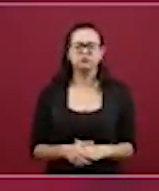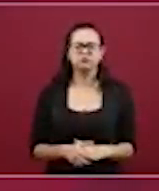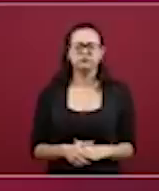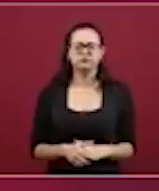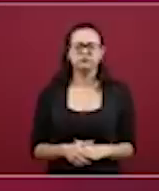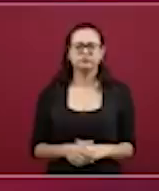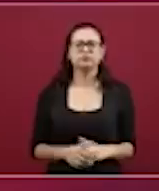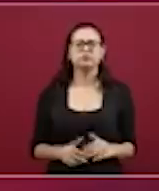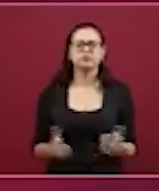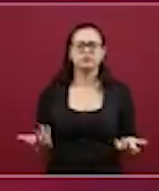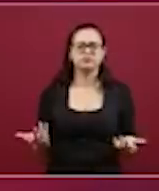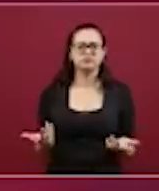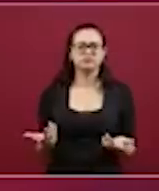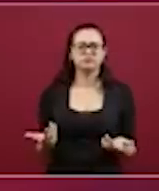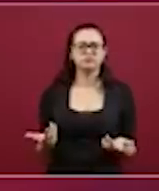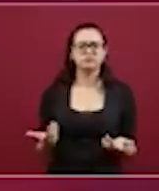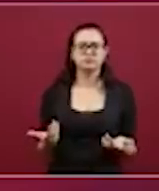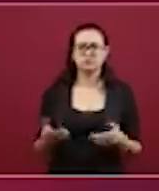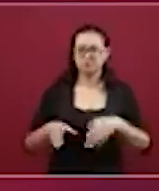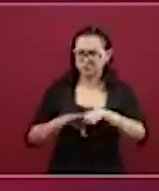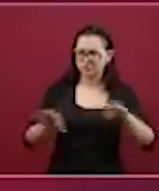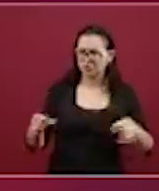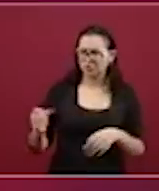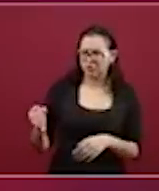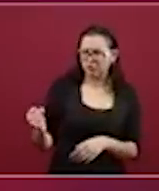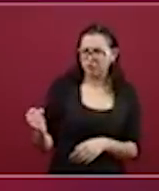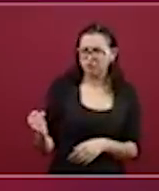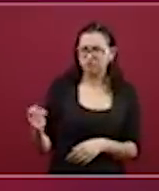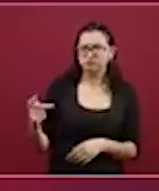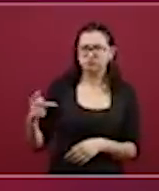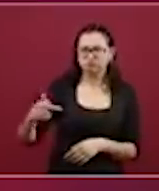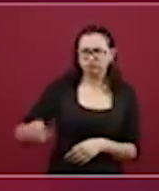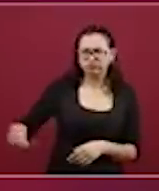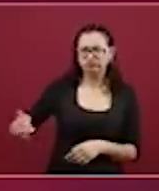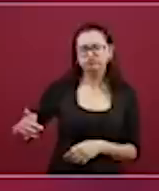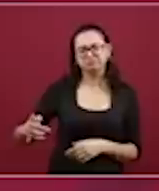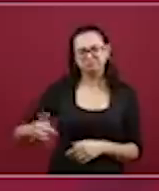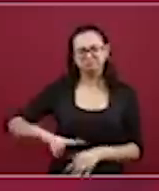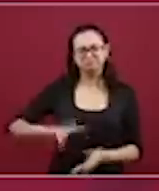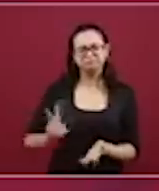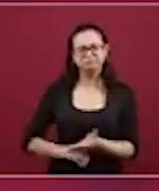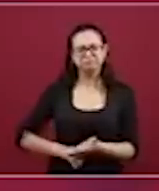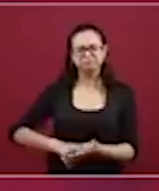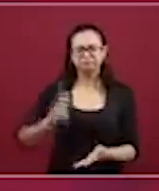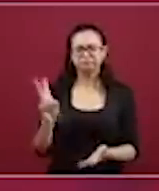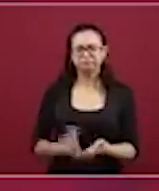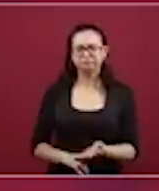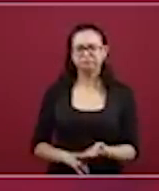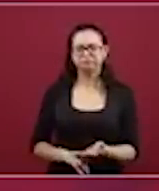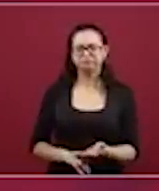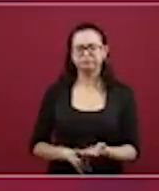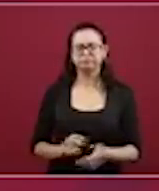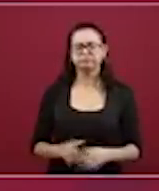para hacer valer la democracia. Quiero